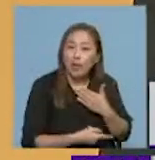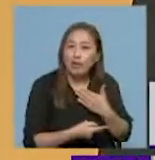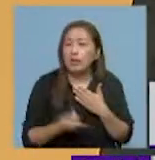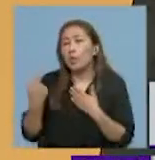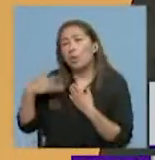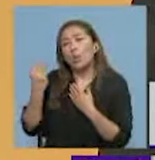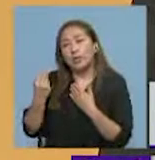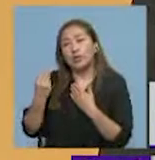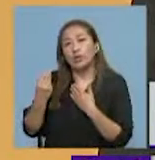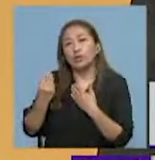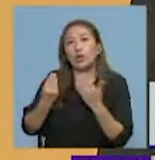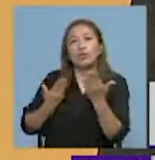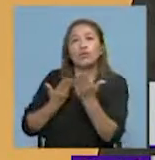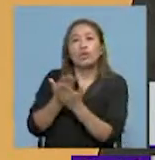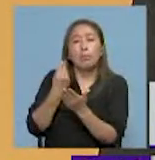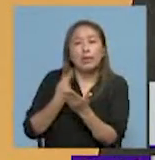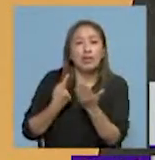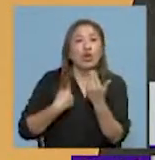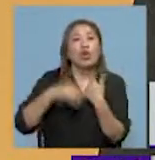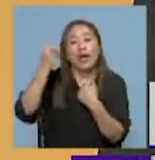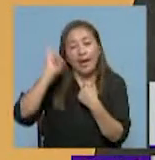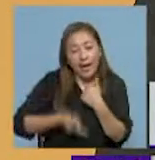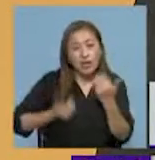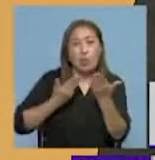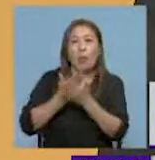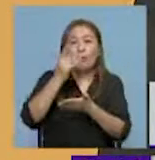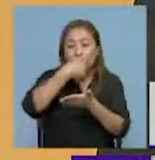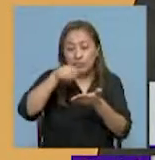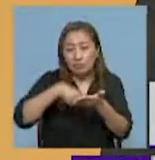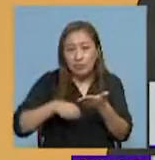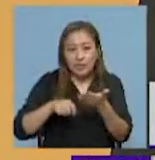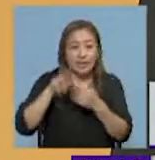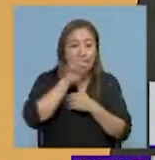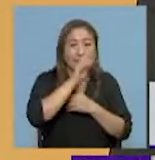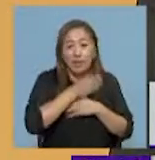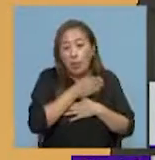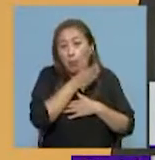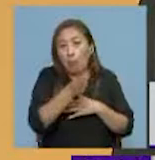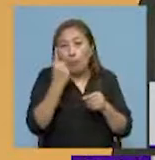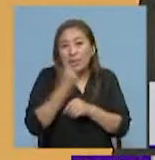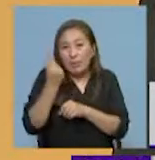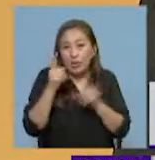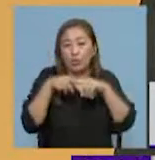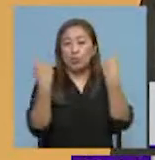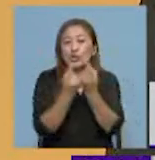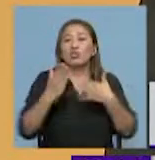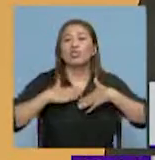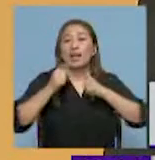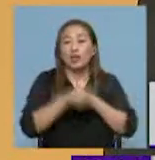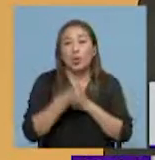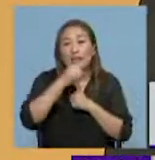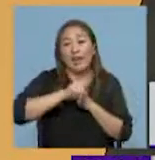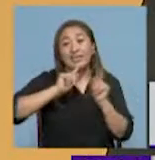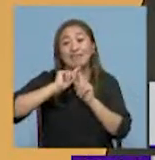puesto y se hace un consentimiento informado si la niña había ingresado primero un puesto de salud desde el puesto de salud se